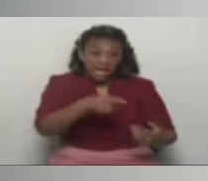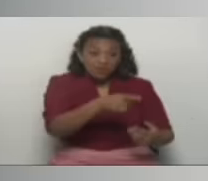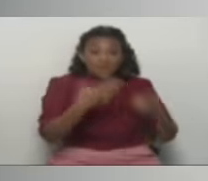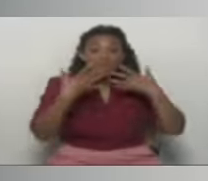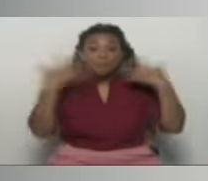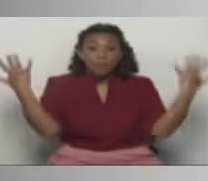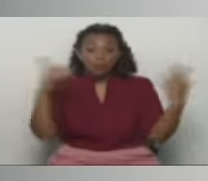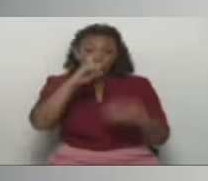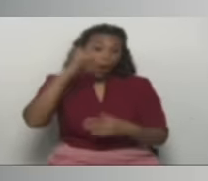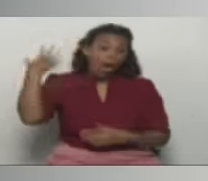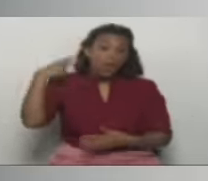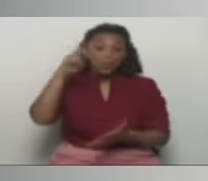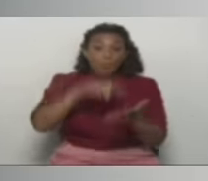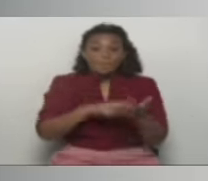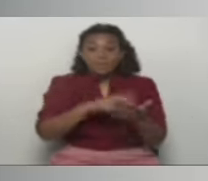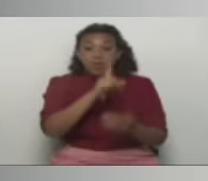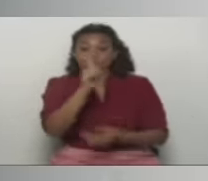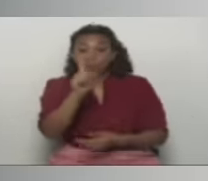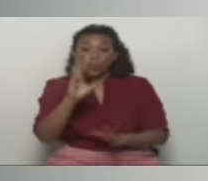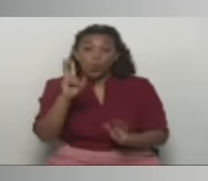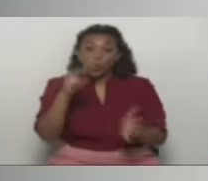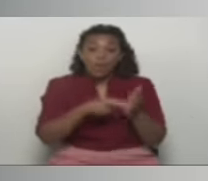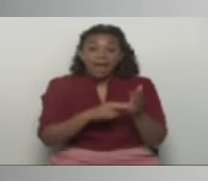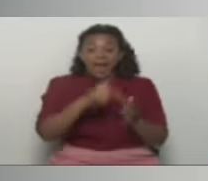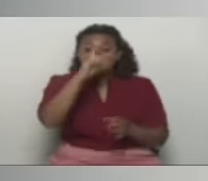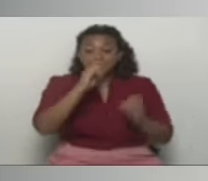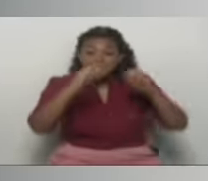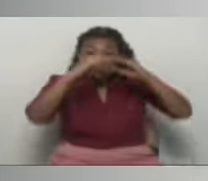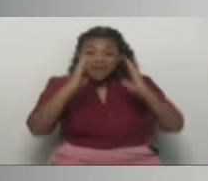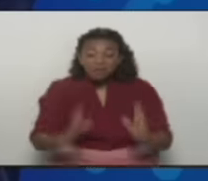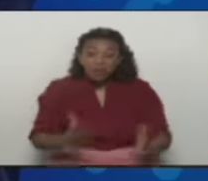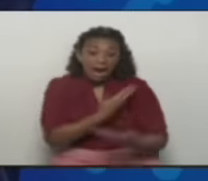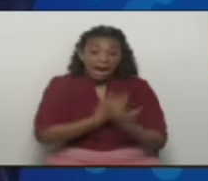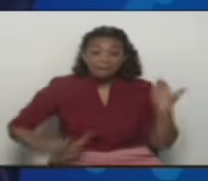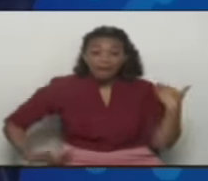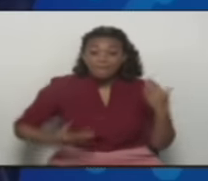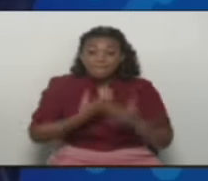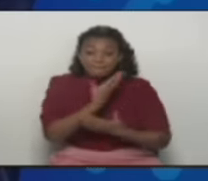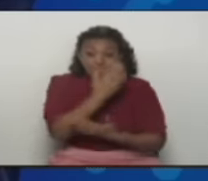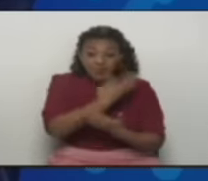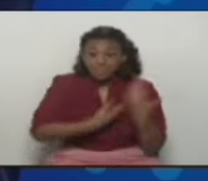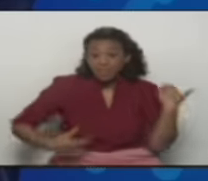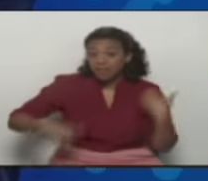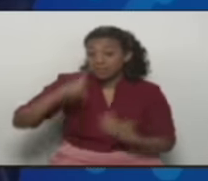en su época. En Miraflores será la batalla final.